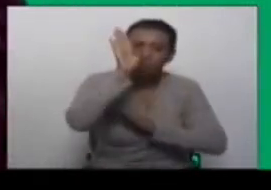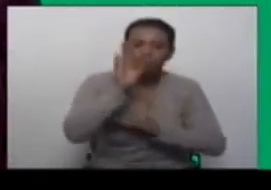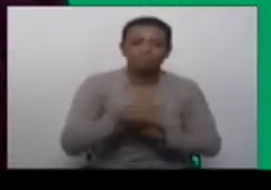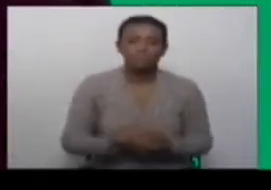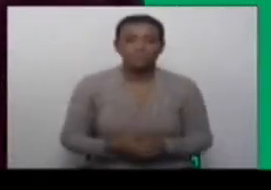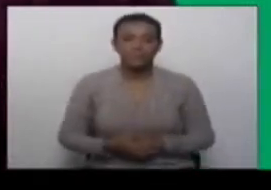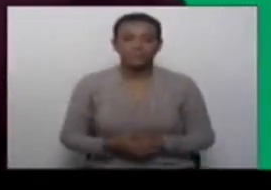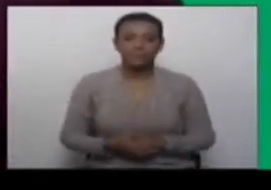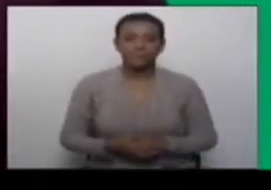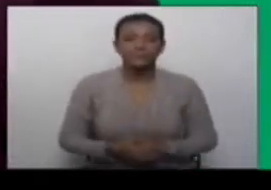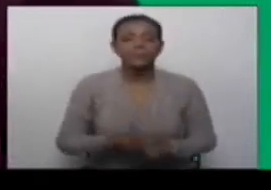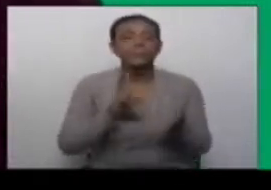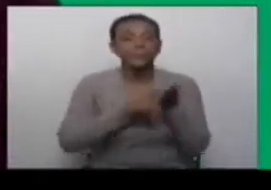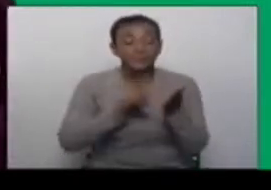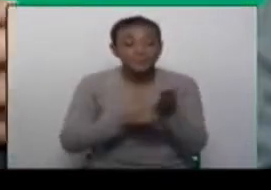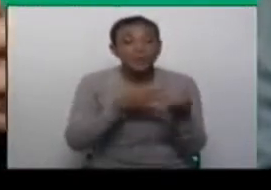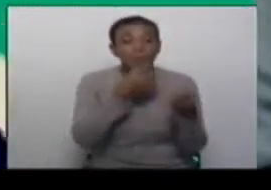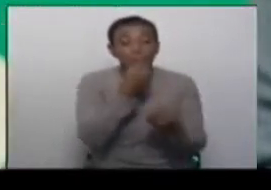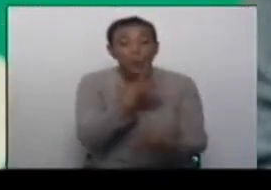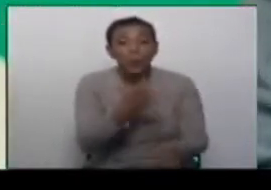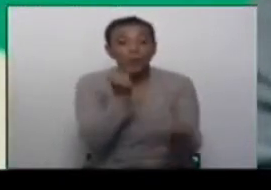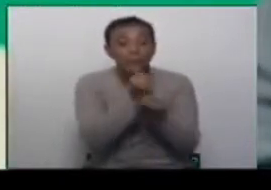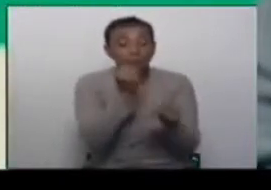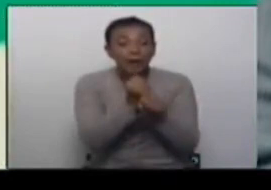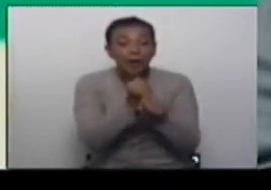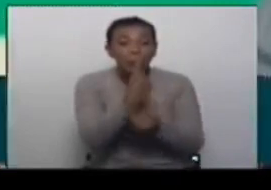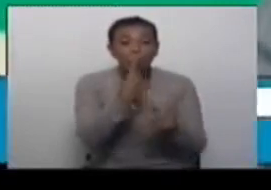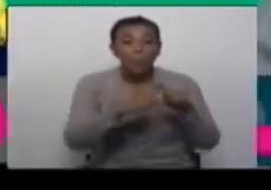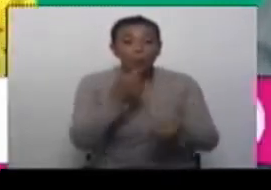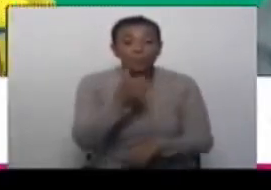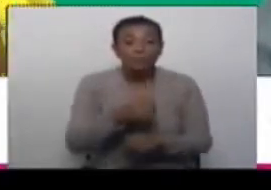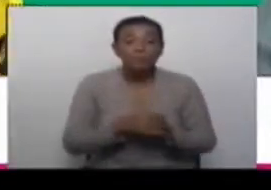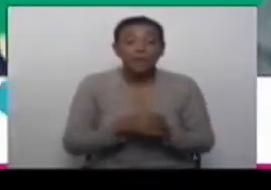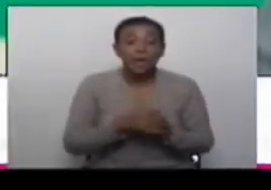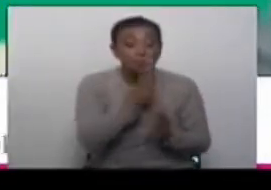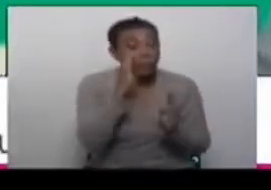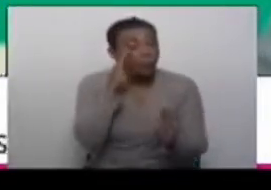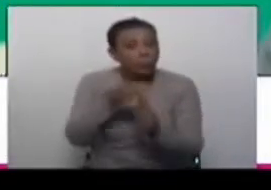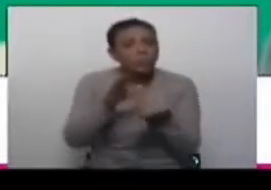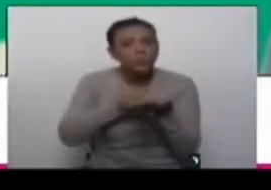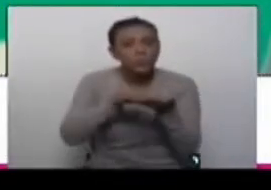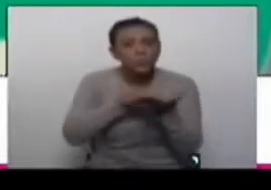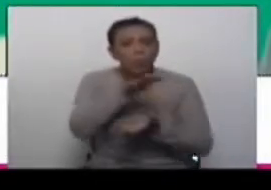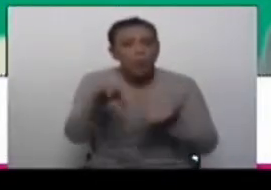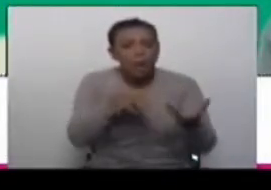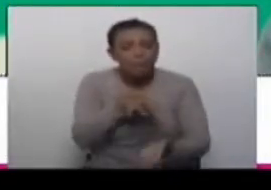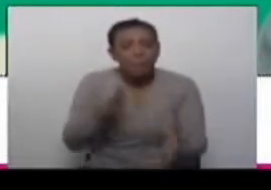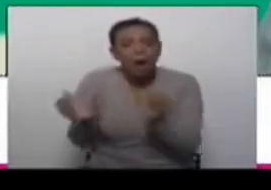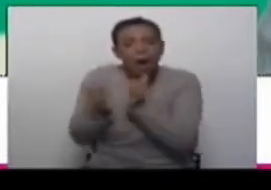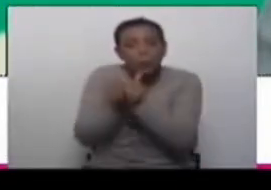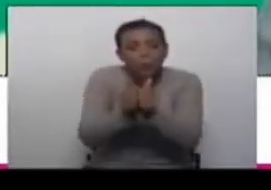Marco. Sí, Rolando, todo por bien del buen gobierno, una extraordinaria herramienta, como usted nos ha dicho. Siempre buscando las soluciones de la mano del